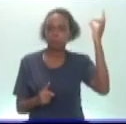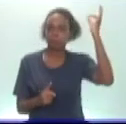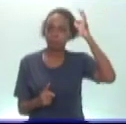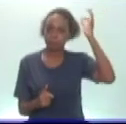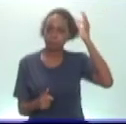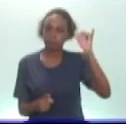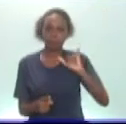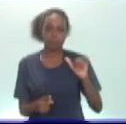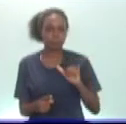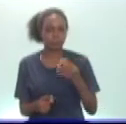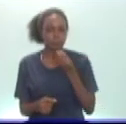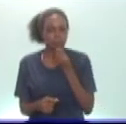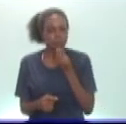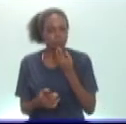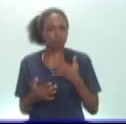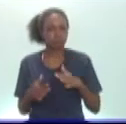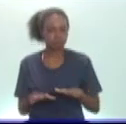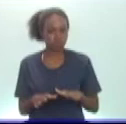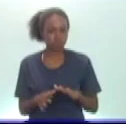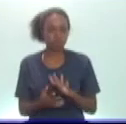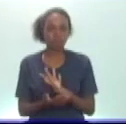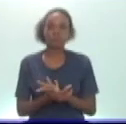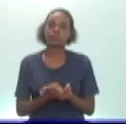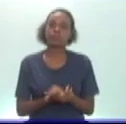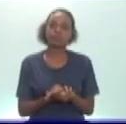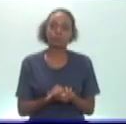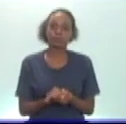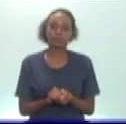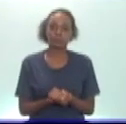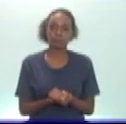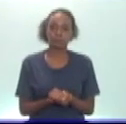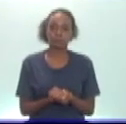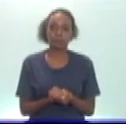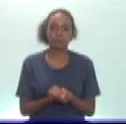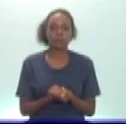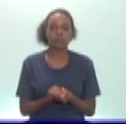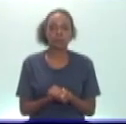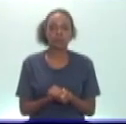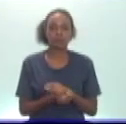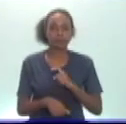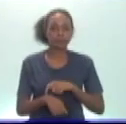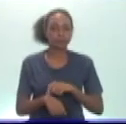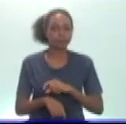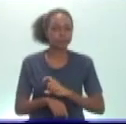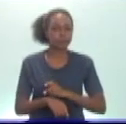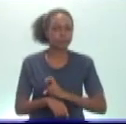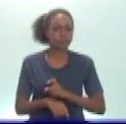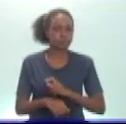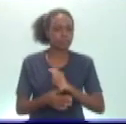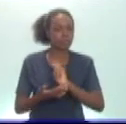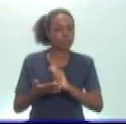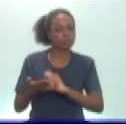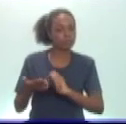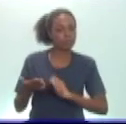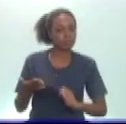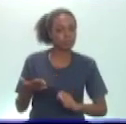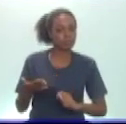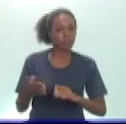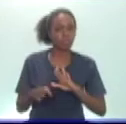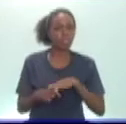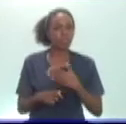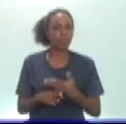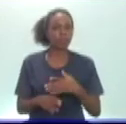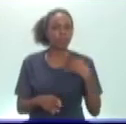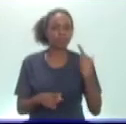matemática con el resto de las asignaturas que ustedes trabajan. Yo les voy a dar un tiempo para que lo copien y luego pasamos al